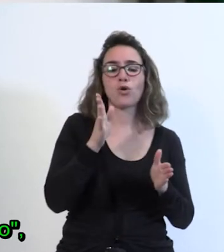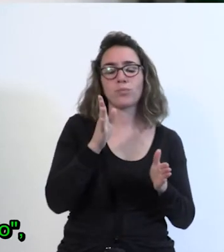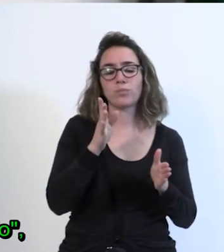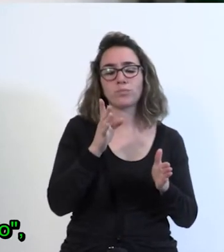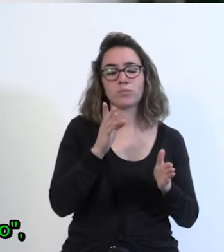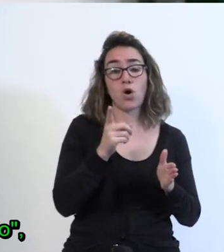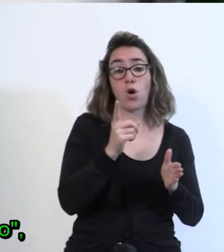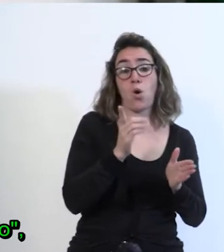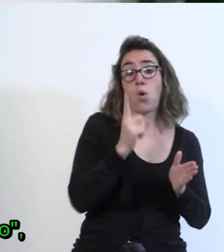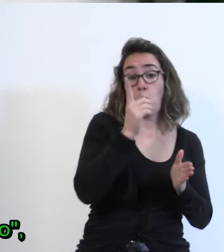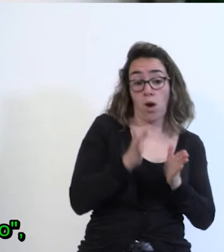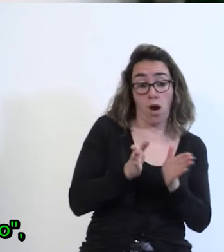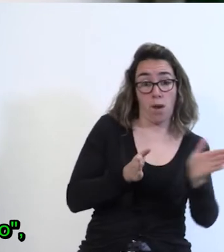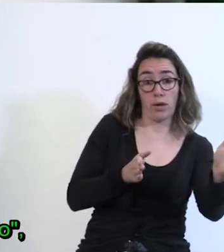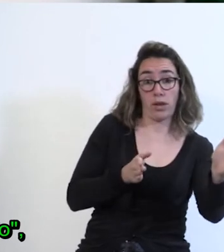estamos defendiendo,